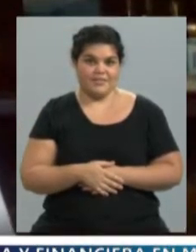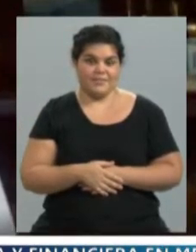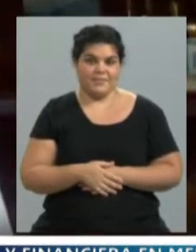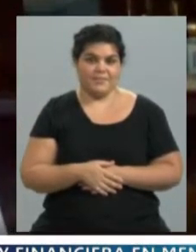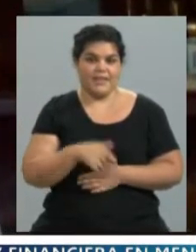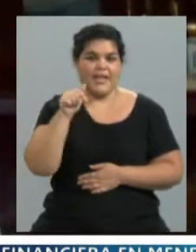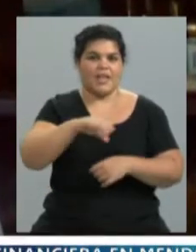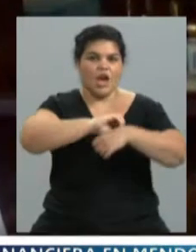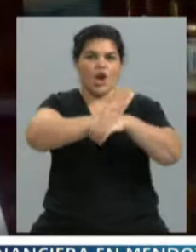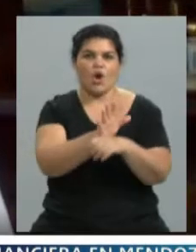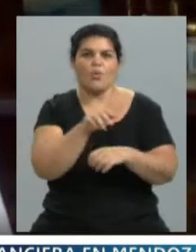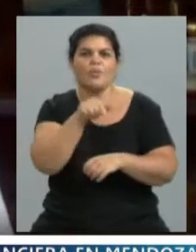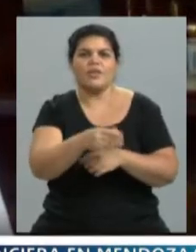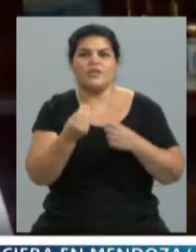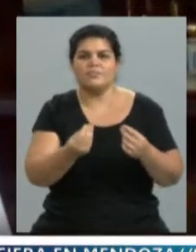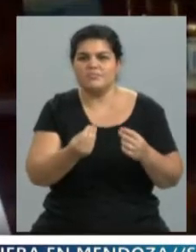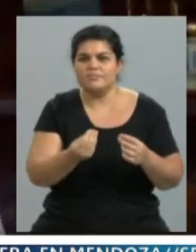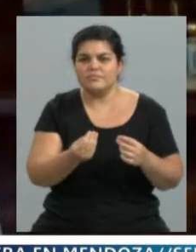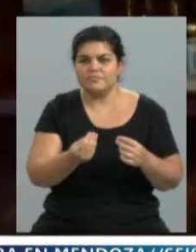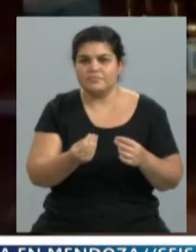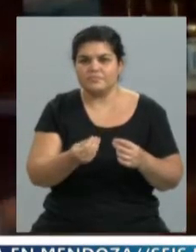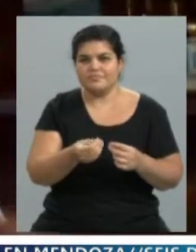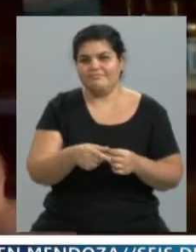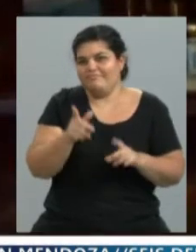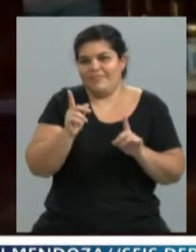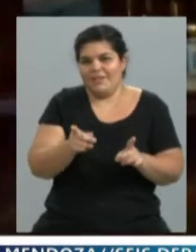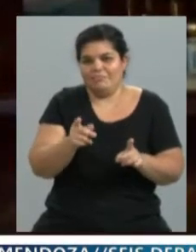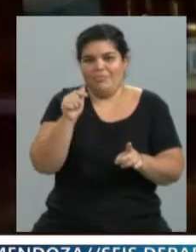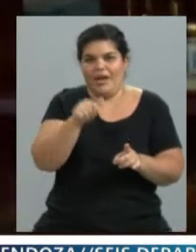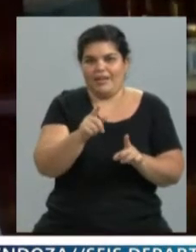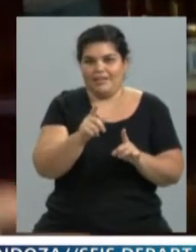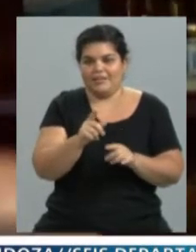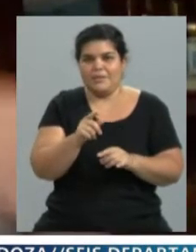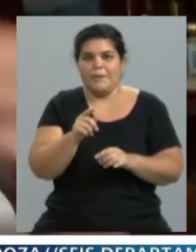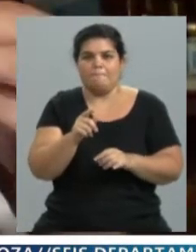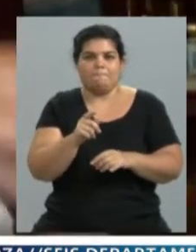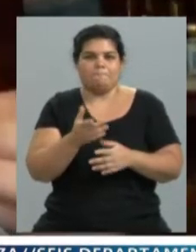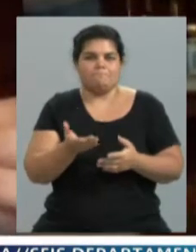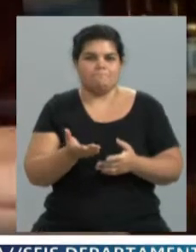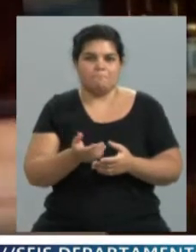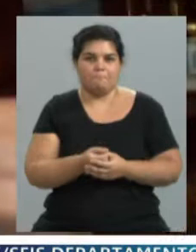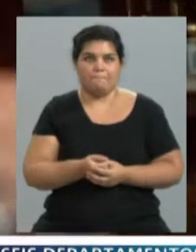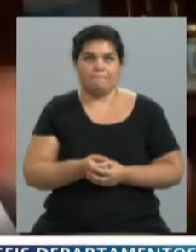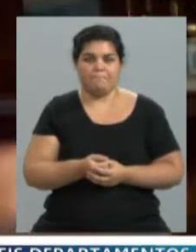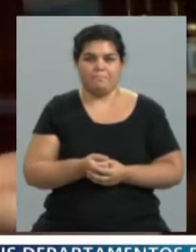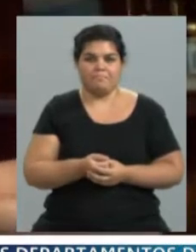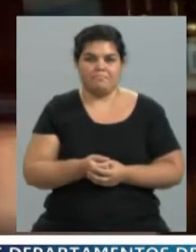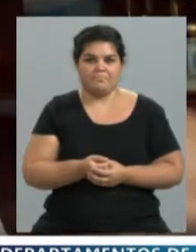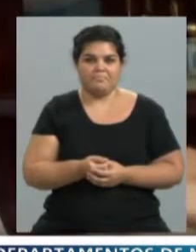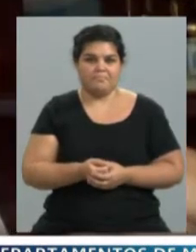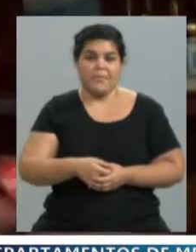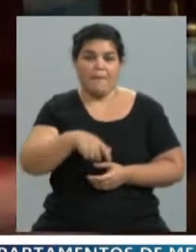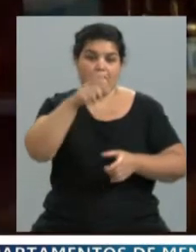fue causada también por digamos, un estrechamiento en las actividades